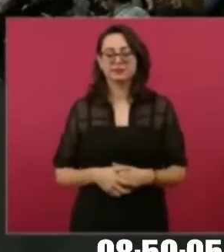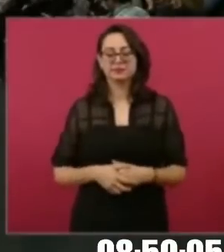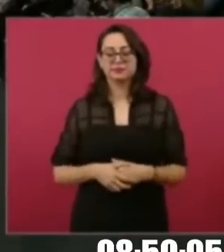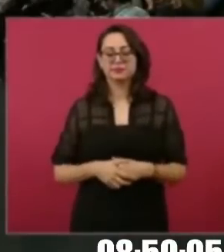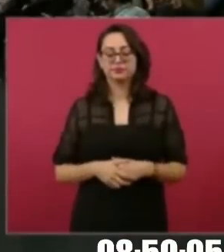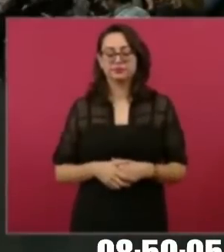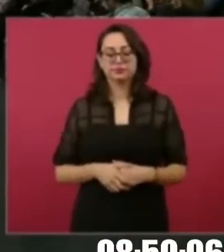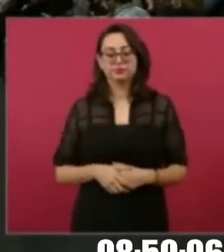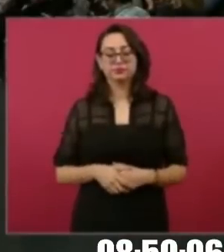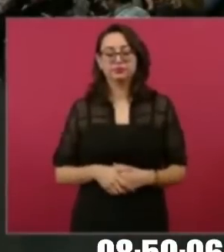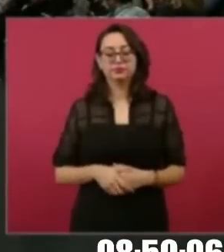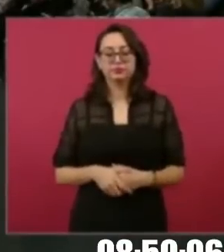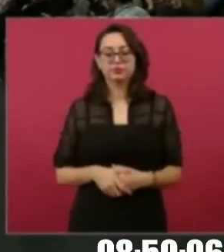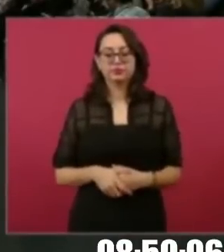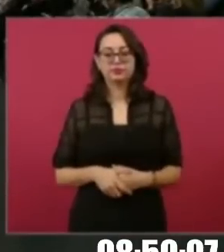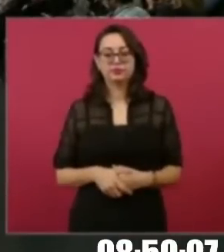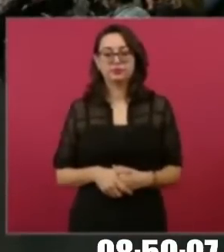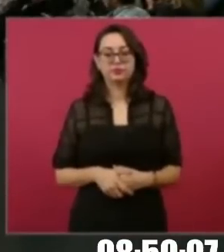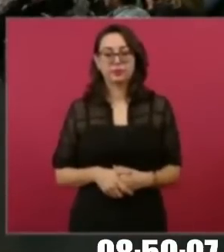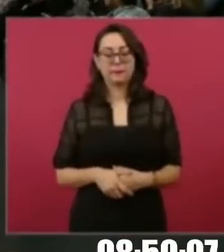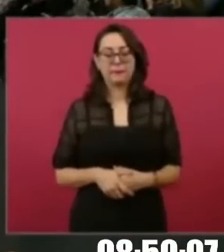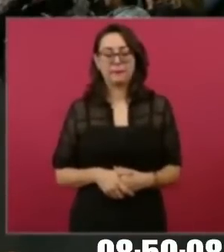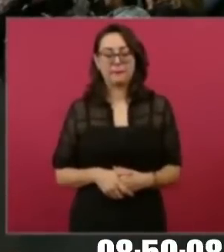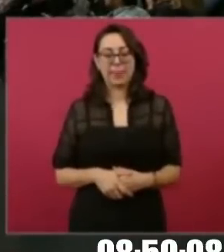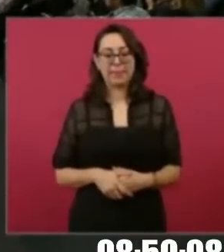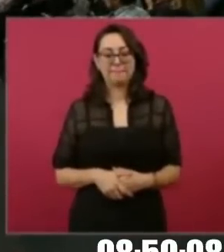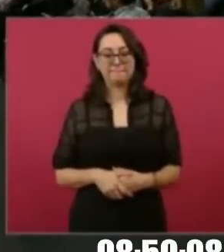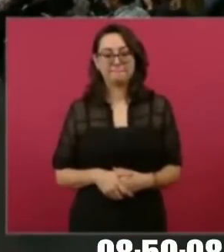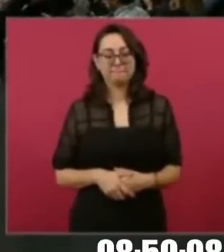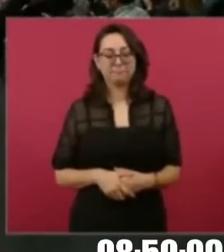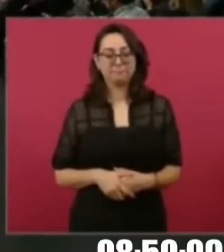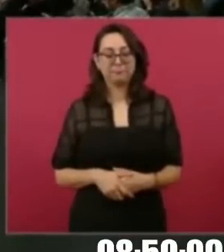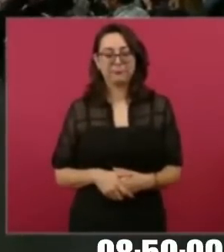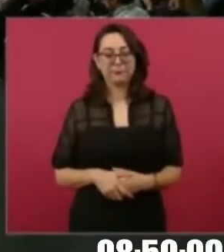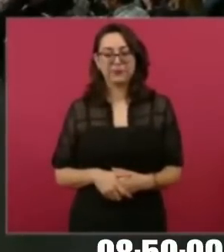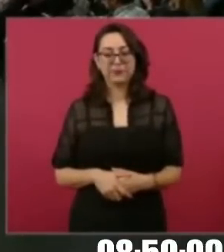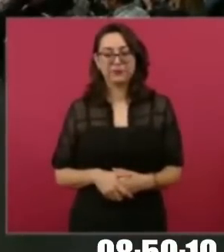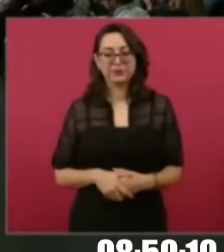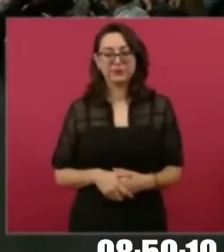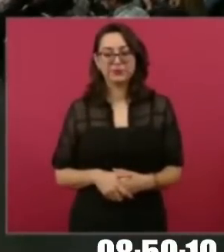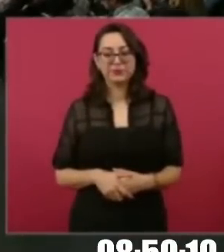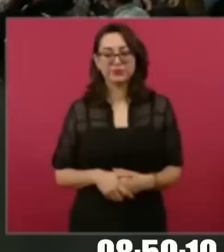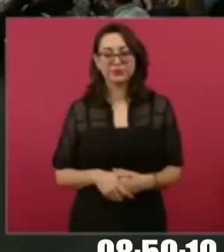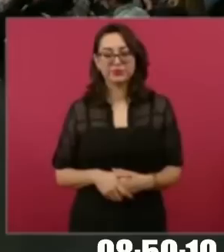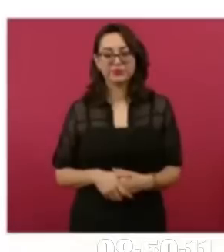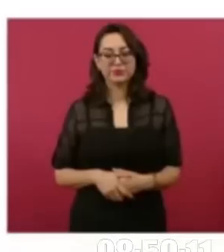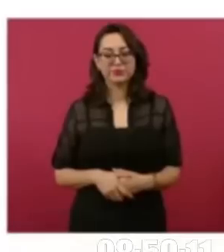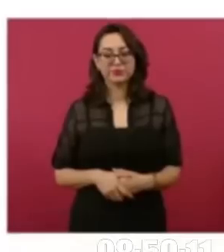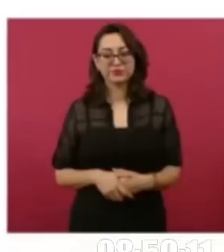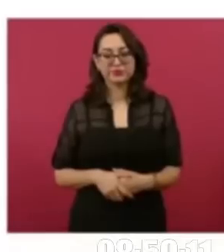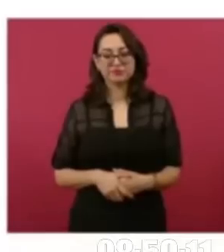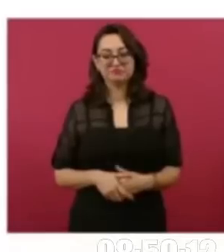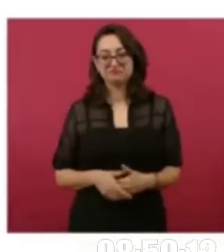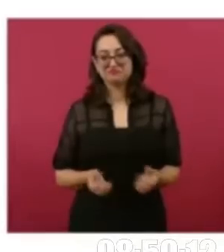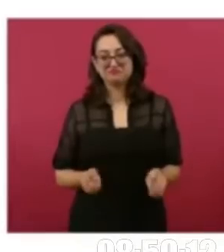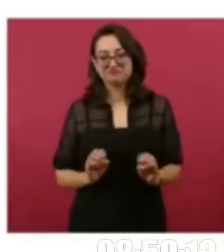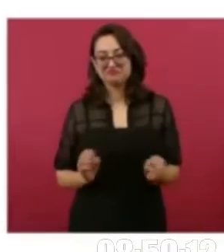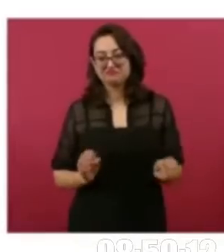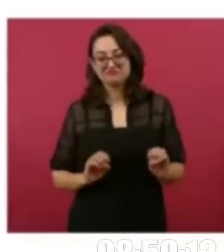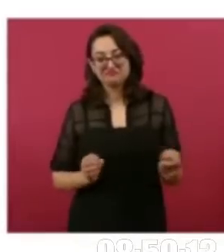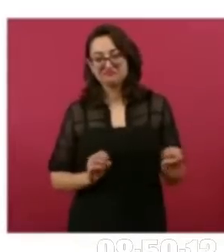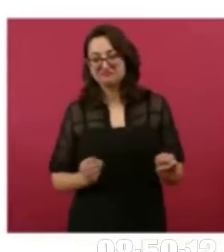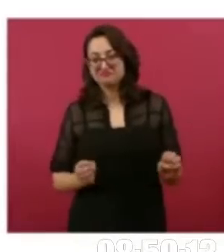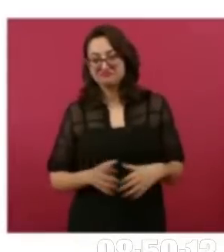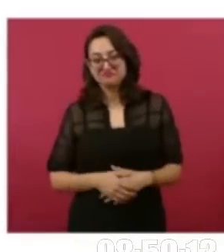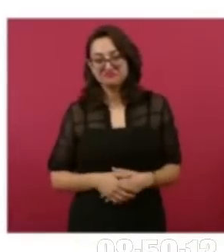no Milenio Bueno cuando menos sacó la pieza que se rescató